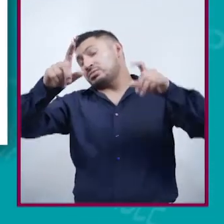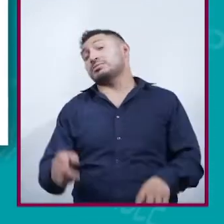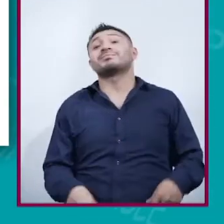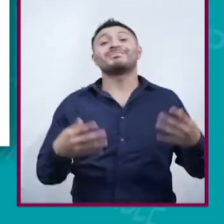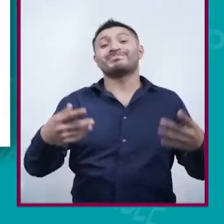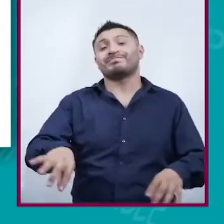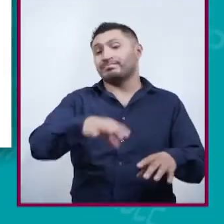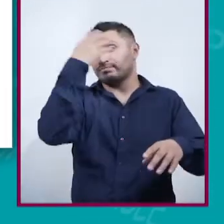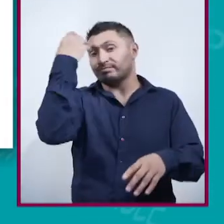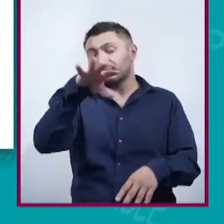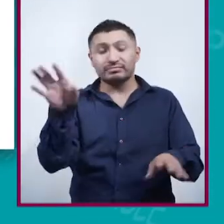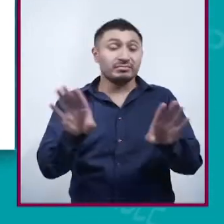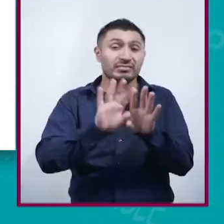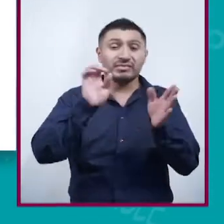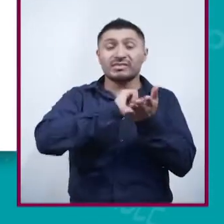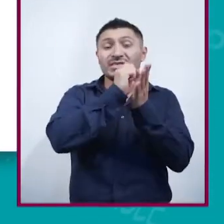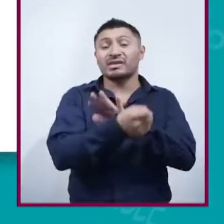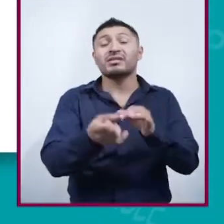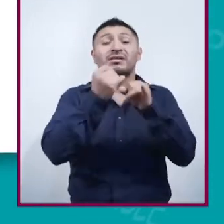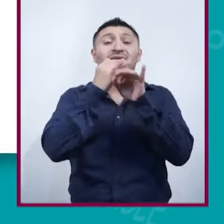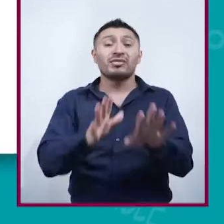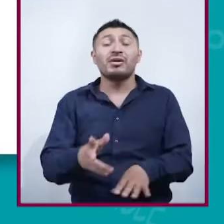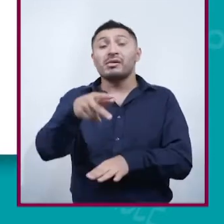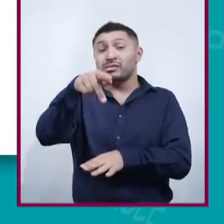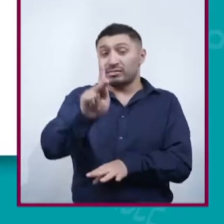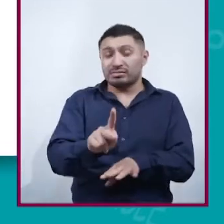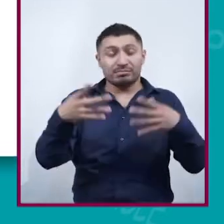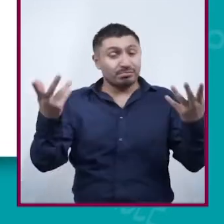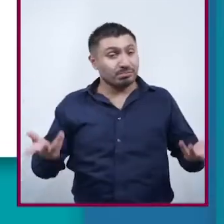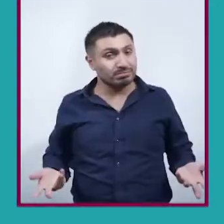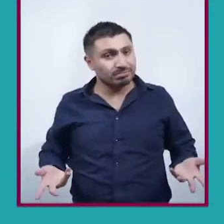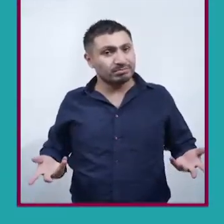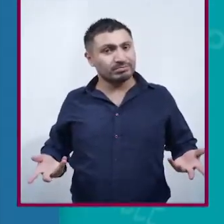La fotografía es un sinónimo de información, pero...